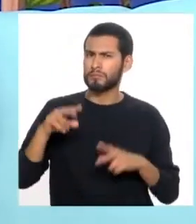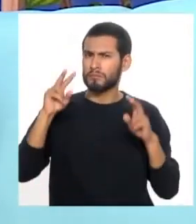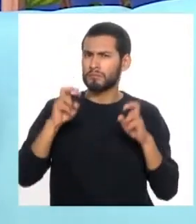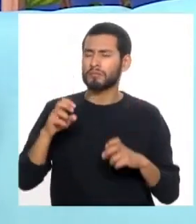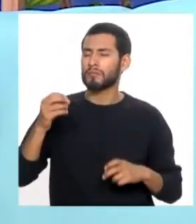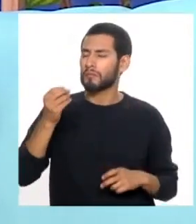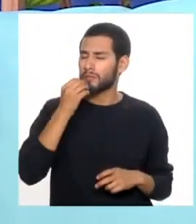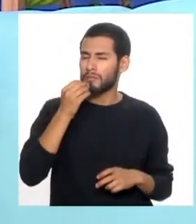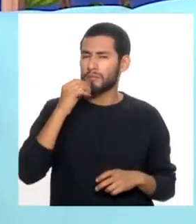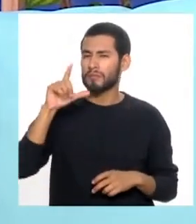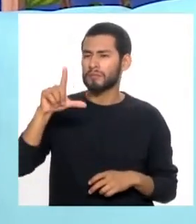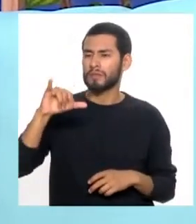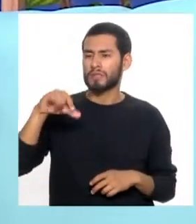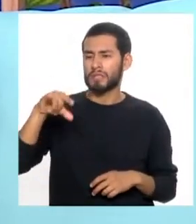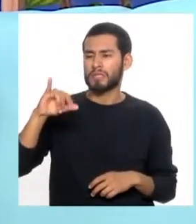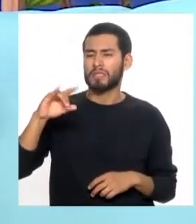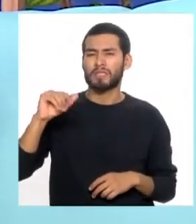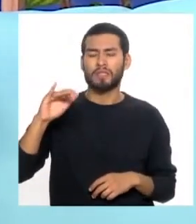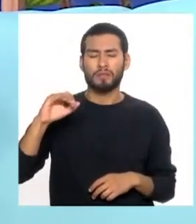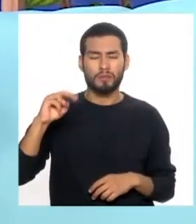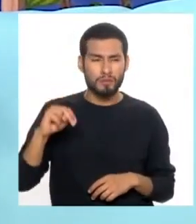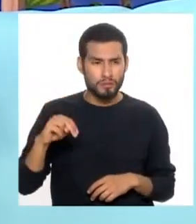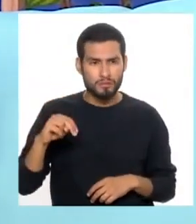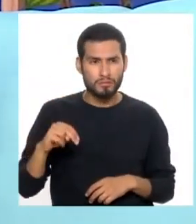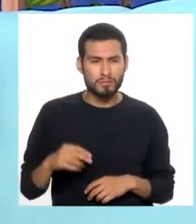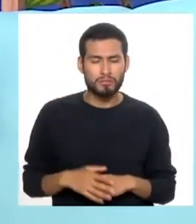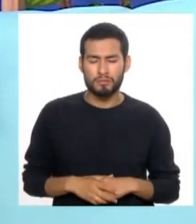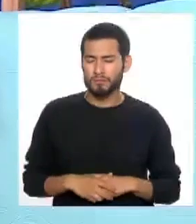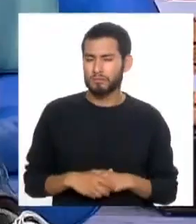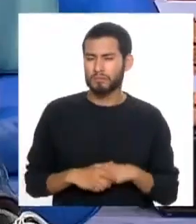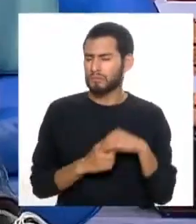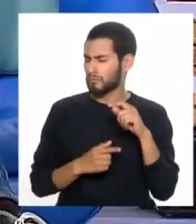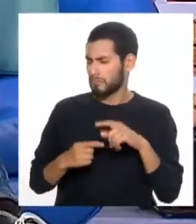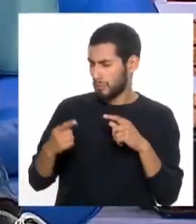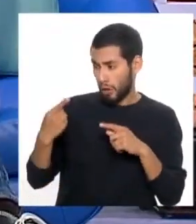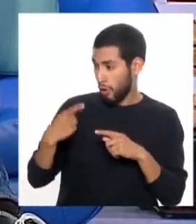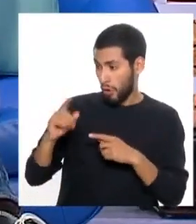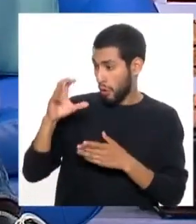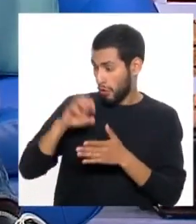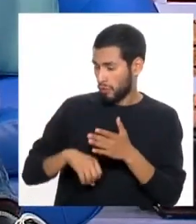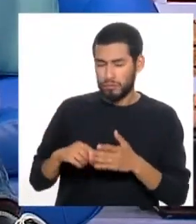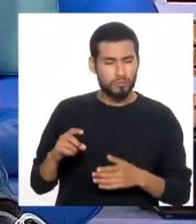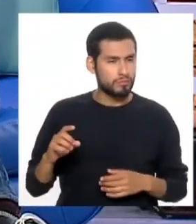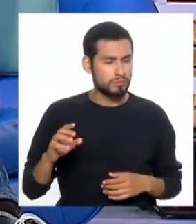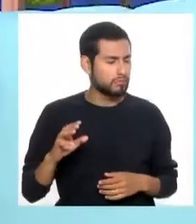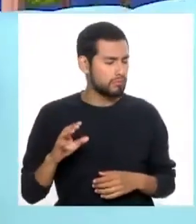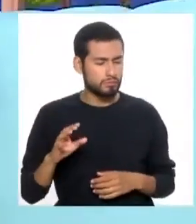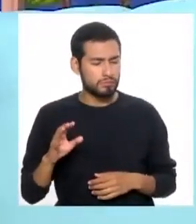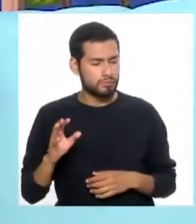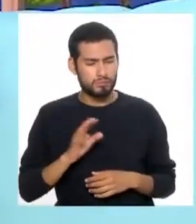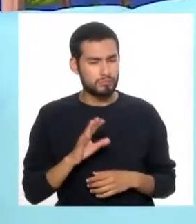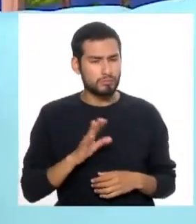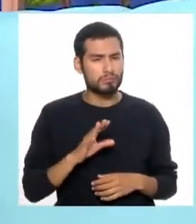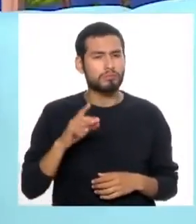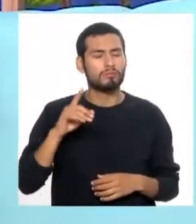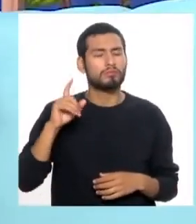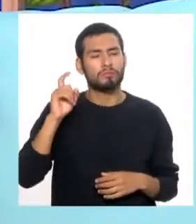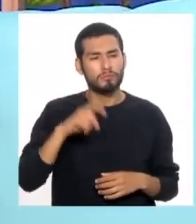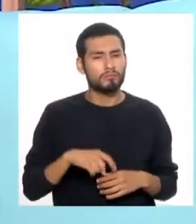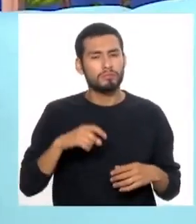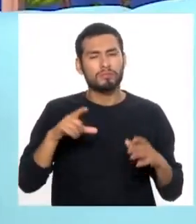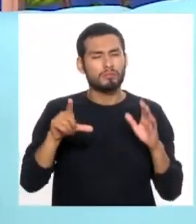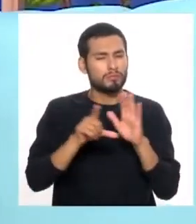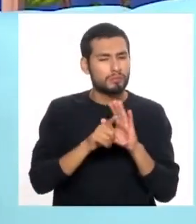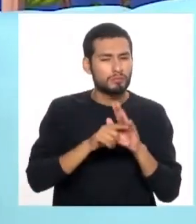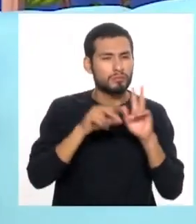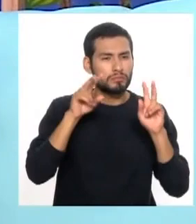de alimentos, que se denomina, ¿no? Eso pasa. ¿Pero el descuento es automático? No, en este caso, ¿no? Uh-huh. Tendría que hacerse una acción legal